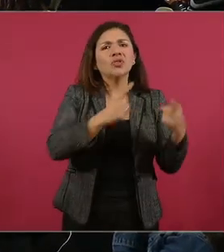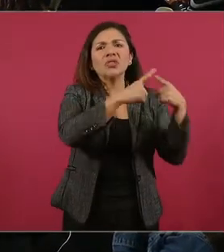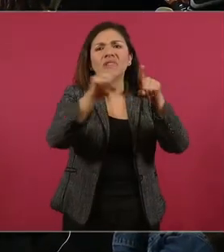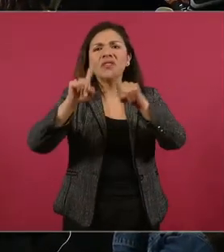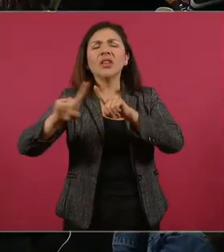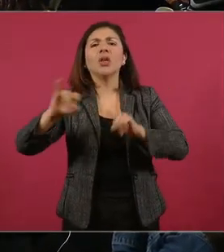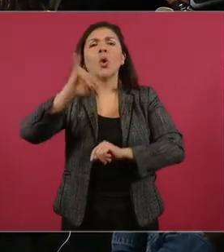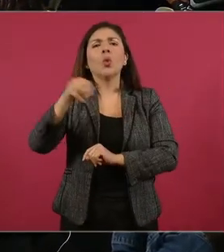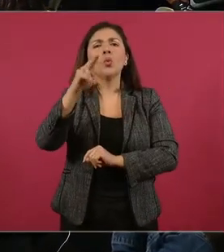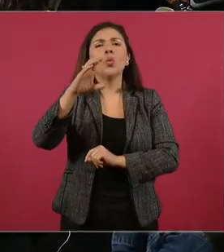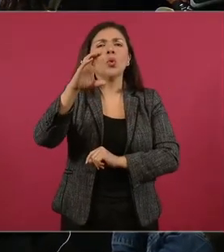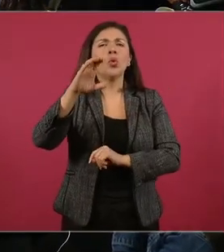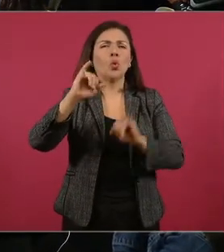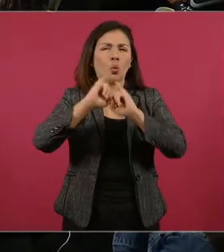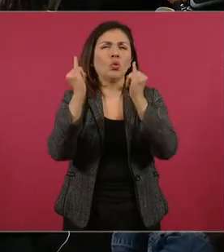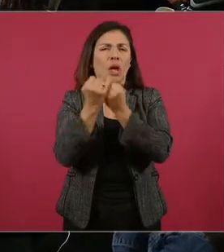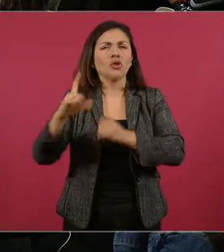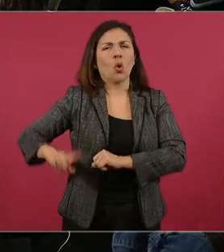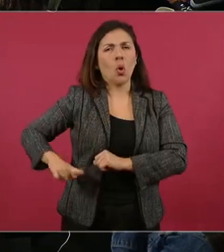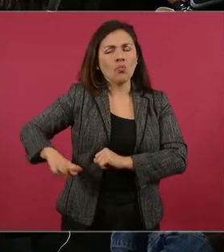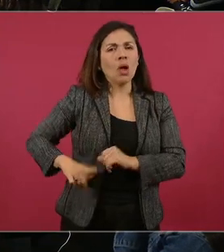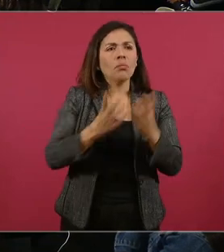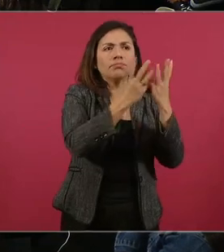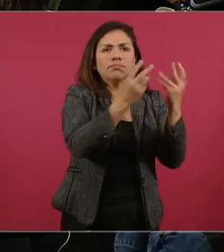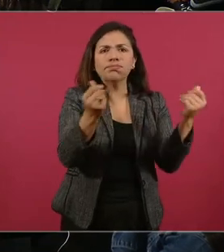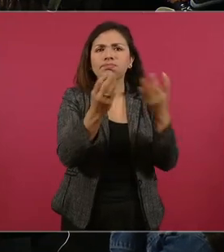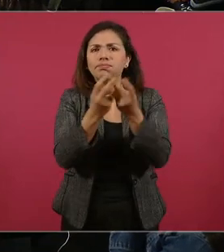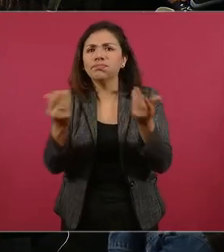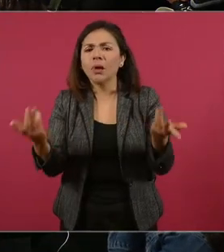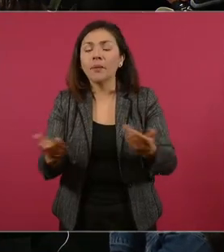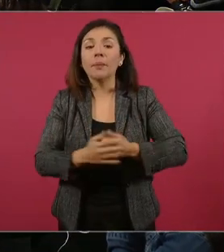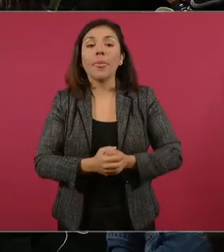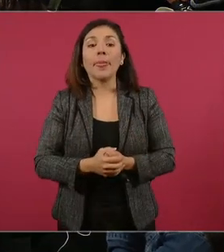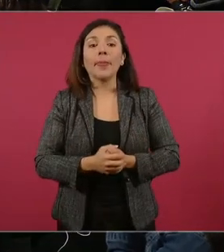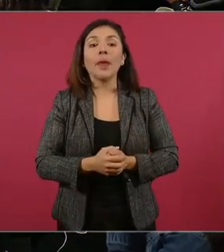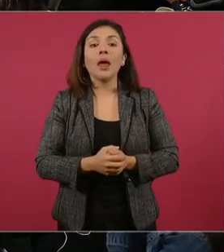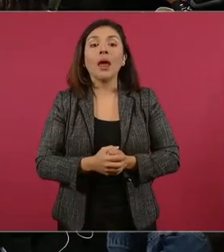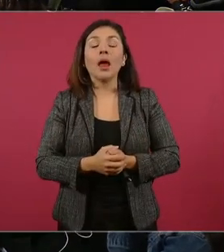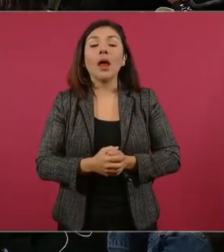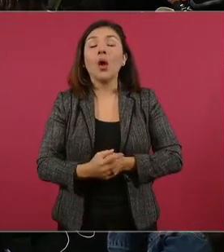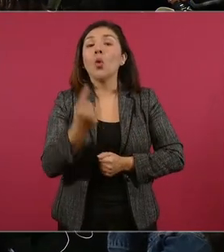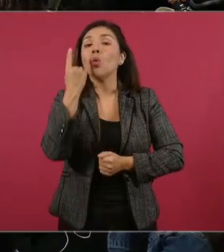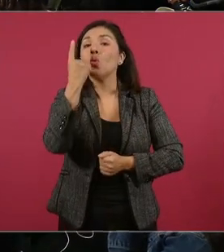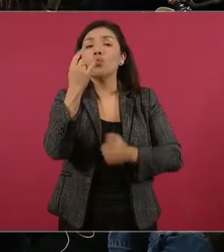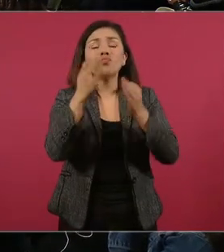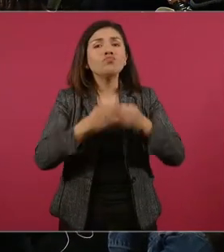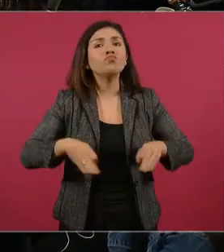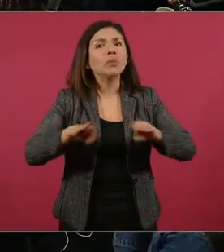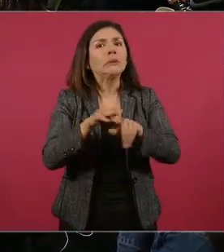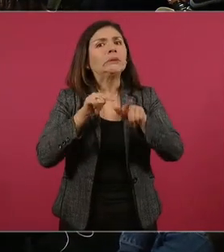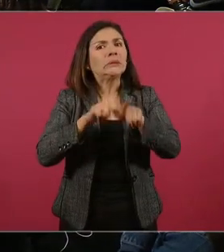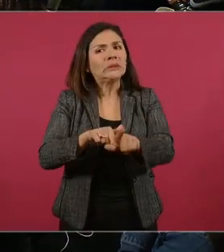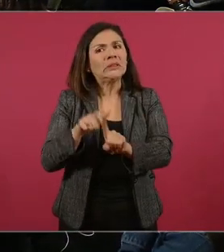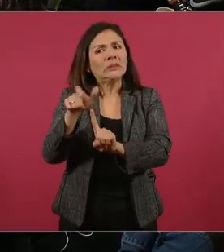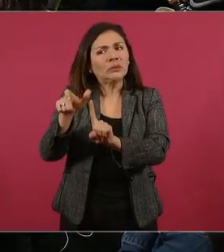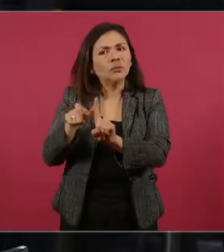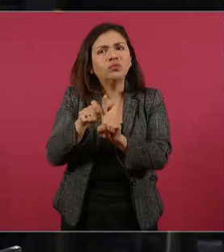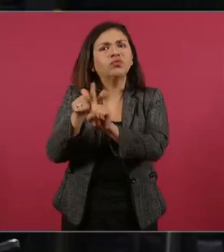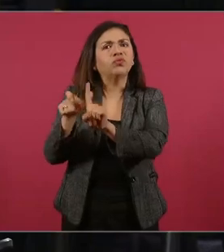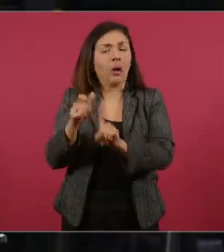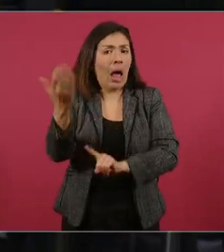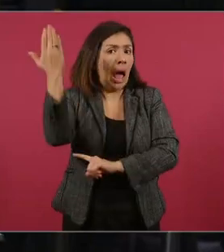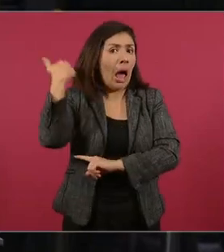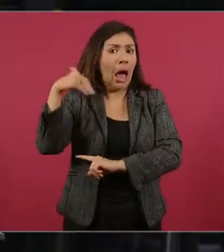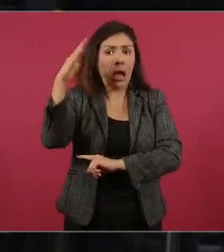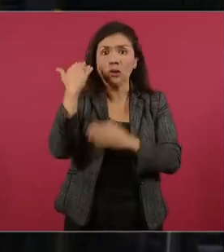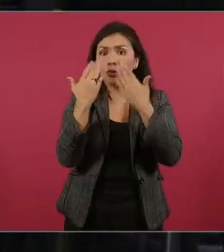de gobierno. También, bueno, lo que ellos mencionan es que hay un elemento con el que no han podido, y hay una situación que no se encontraba en aquel